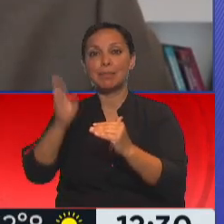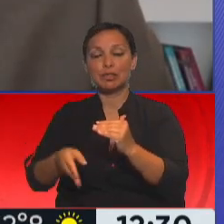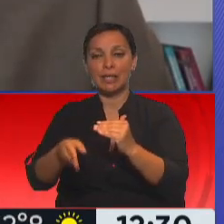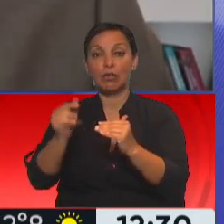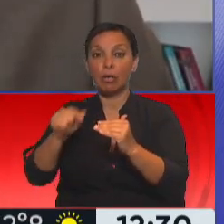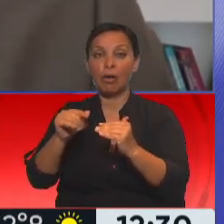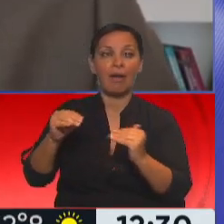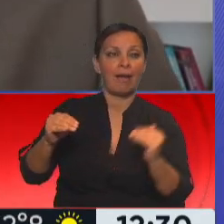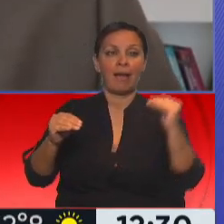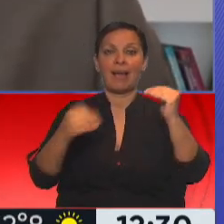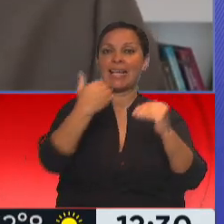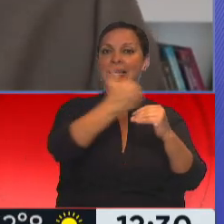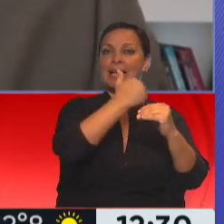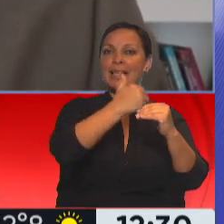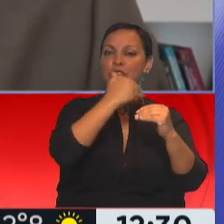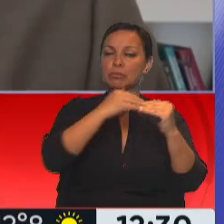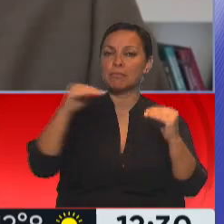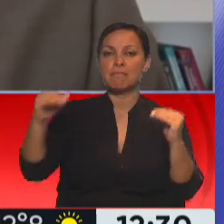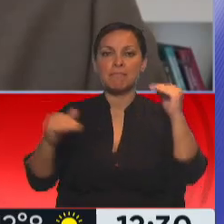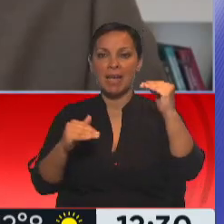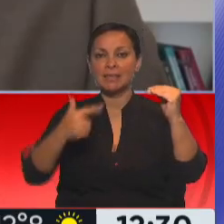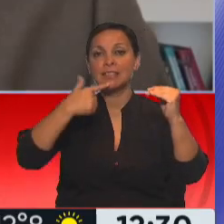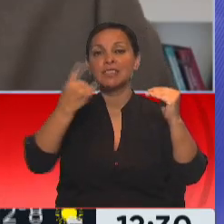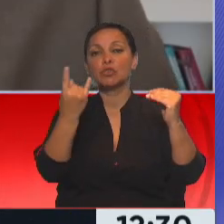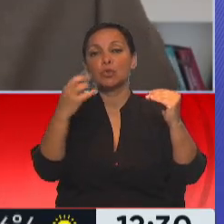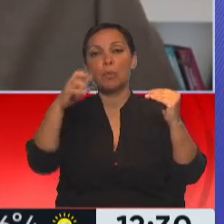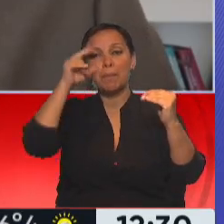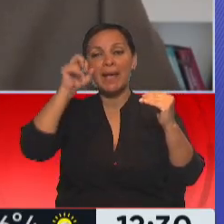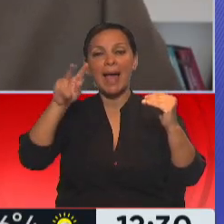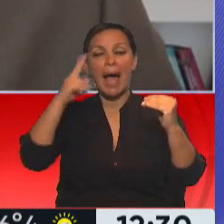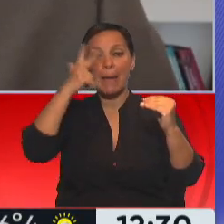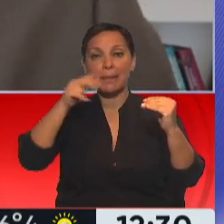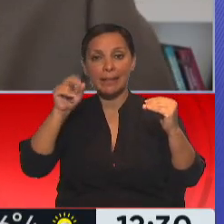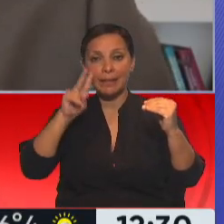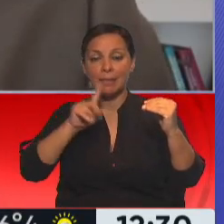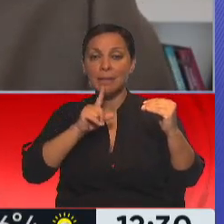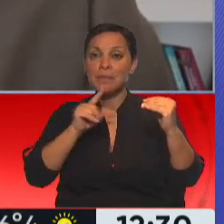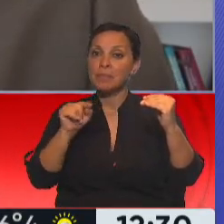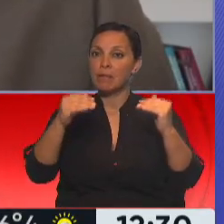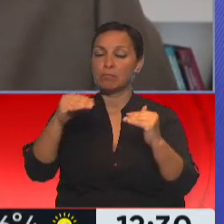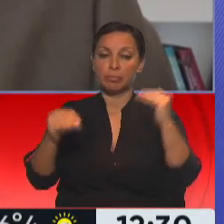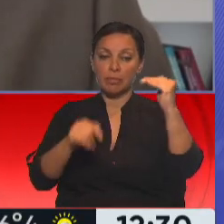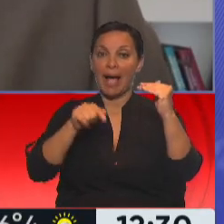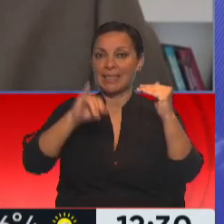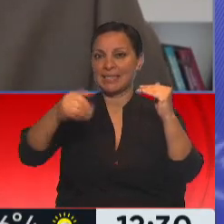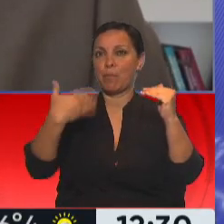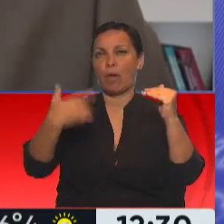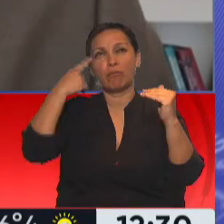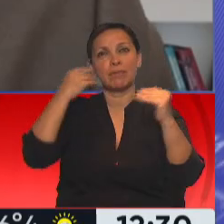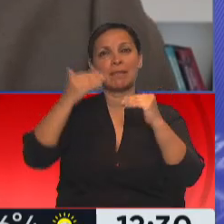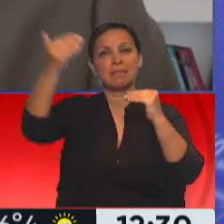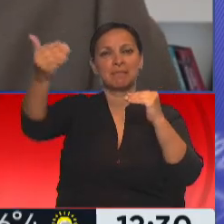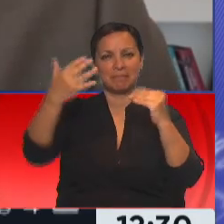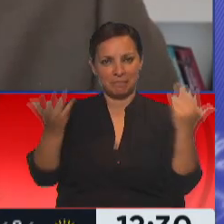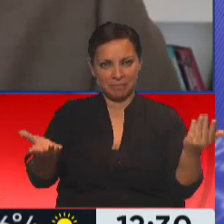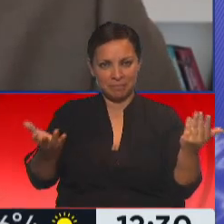primer mes del gobierno, mantuvo el superávit durante todo este tiempo, y eso es lo que te da una enorme previsibilidad. Porque además la deuda,